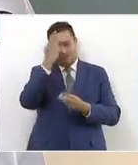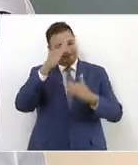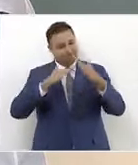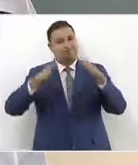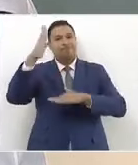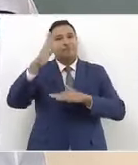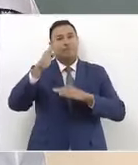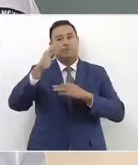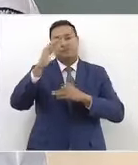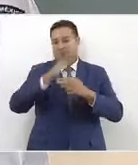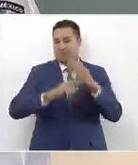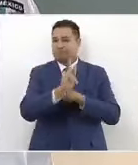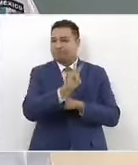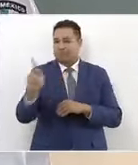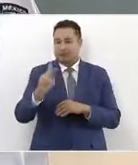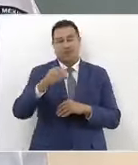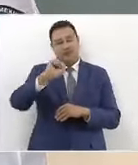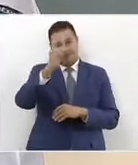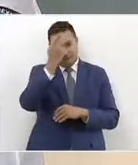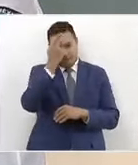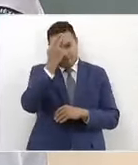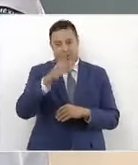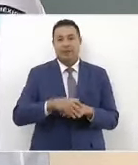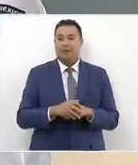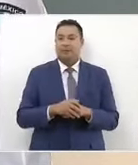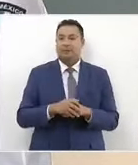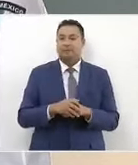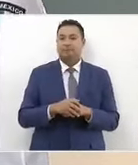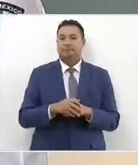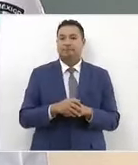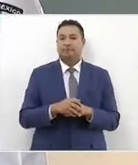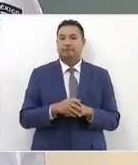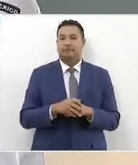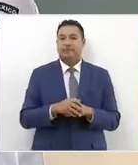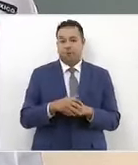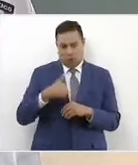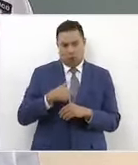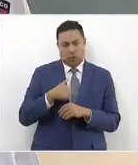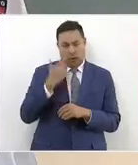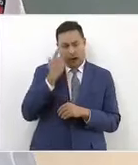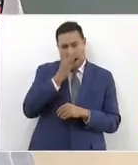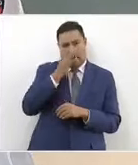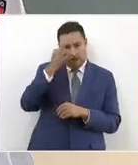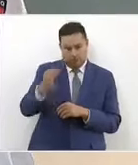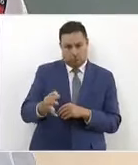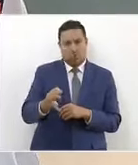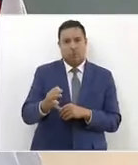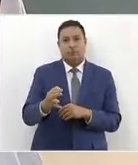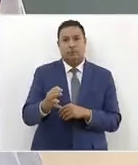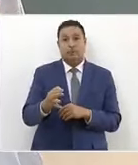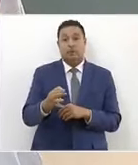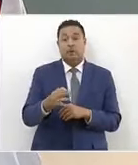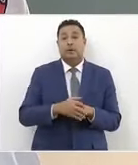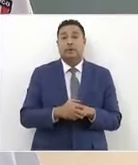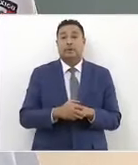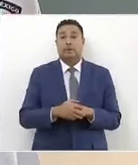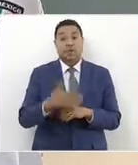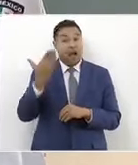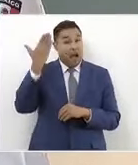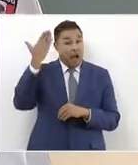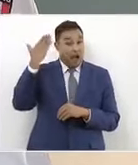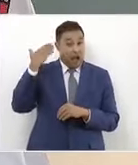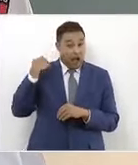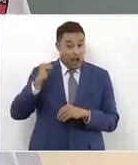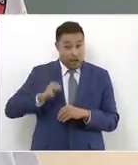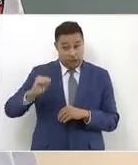todas y para todos. Desde San Luis Potosí, señor presidente, también quiero decirle que pagaba el conservadurismo a